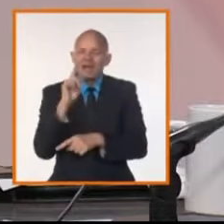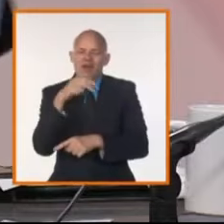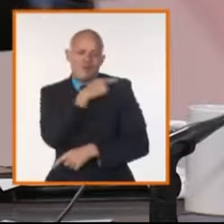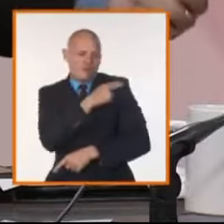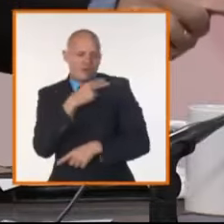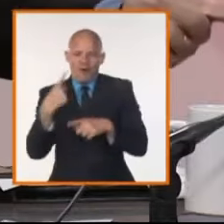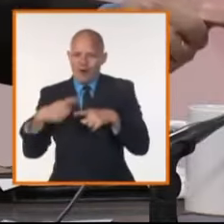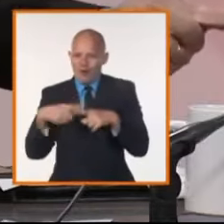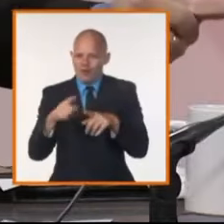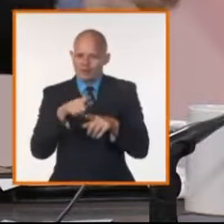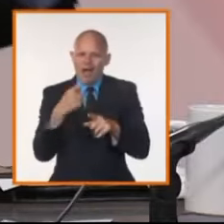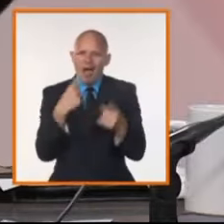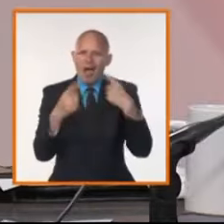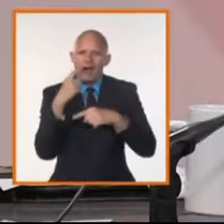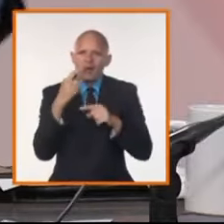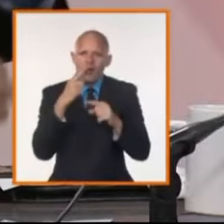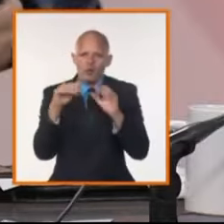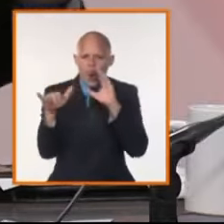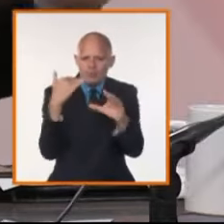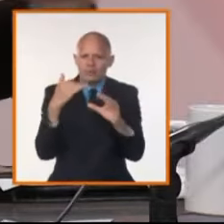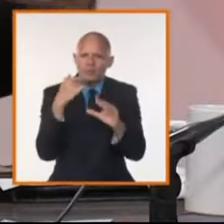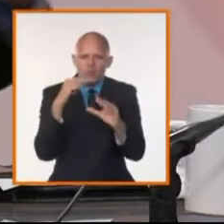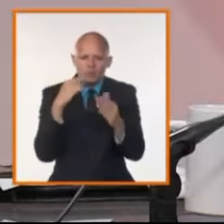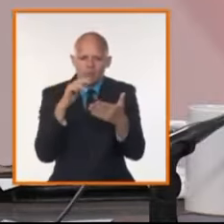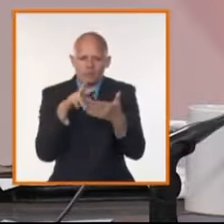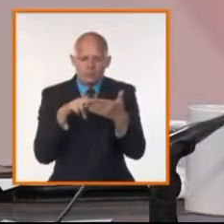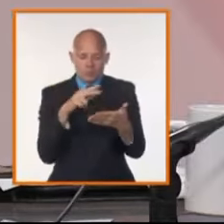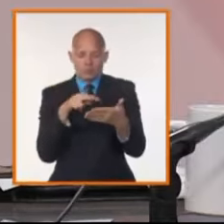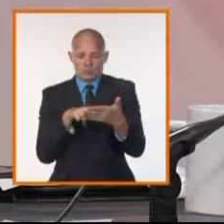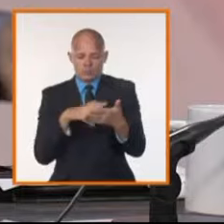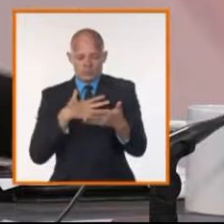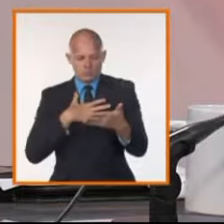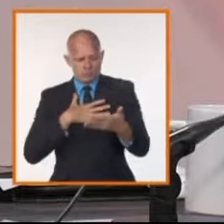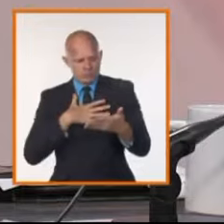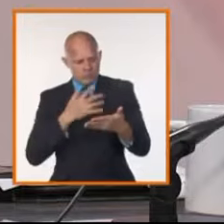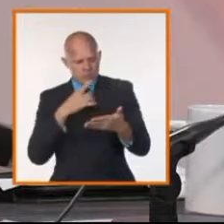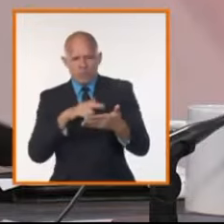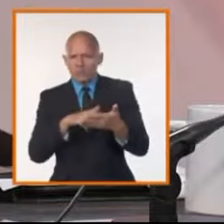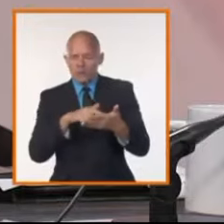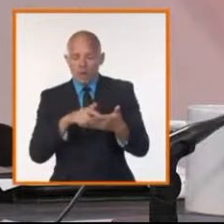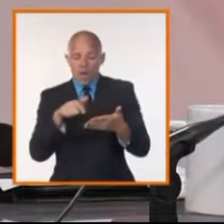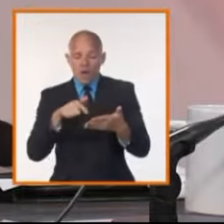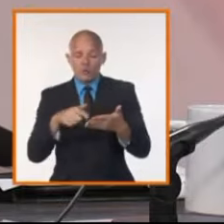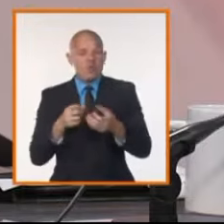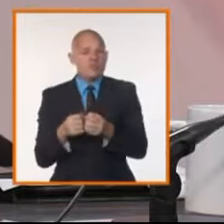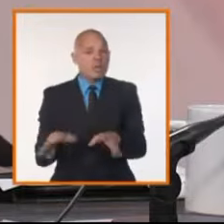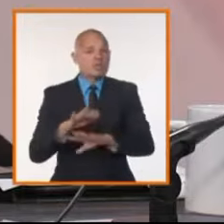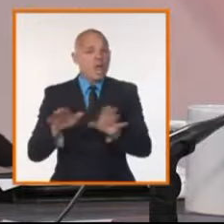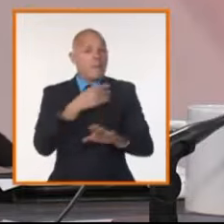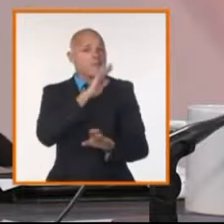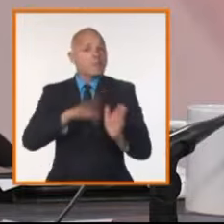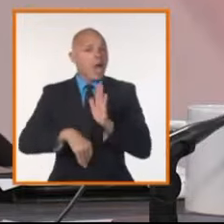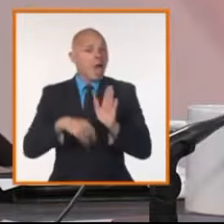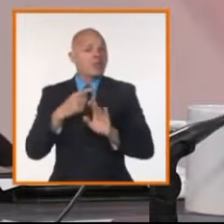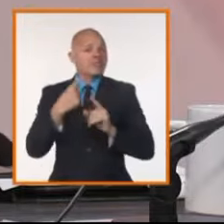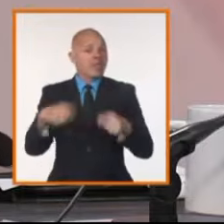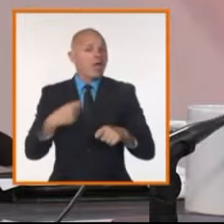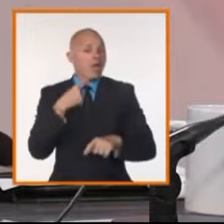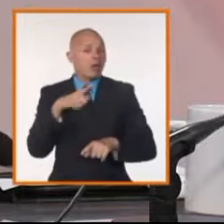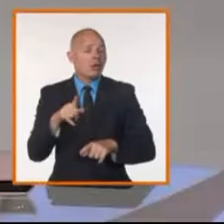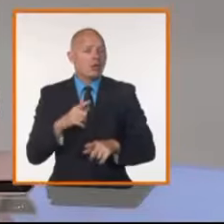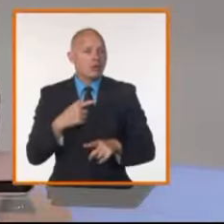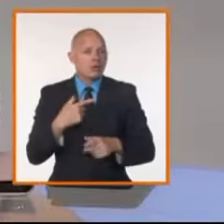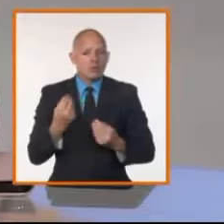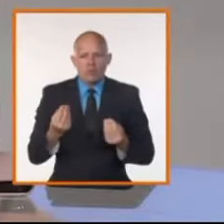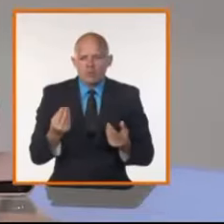política Qué impacto tiene un hecho como este Ana y qué es lo que significa para para la política europea Mira es muy preocupante